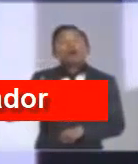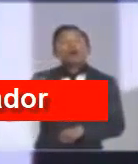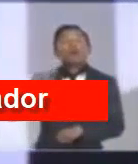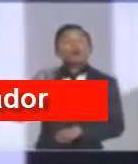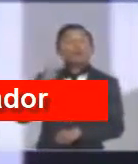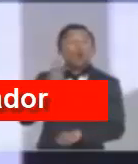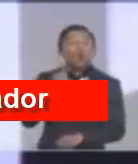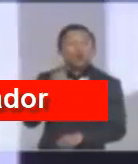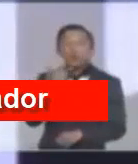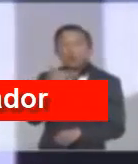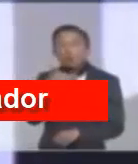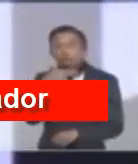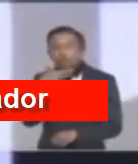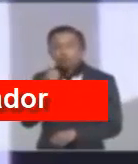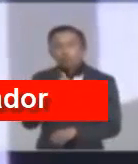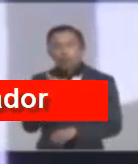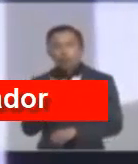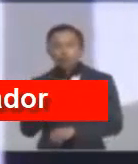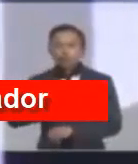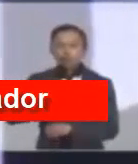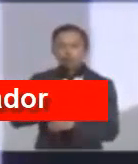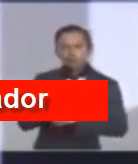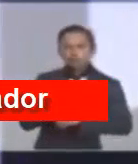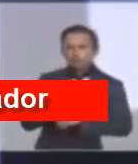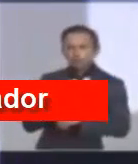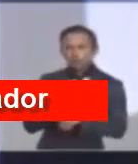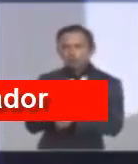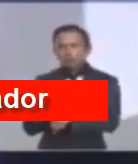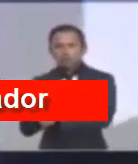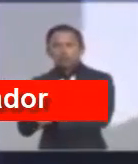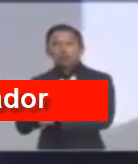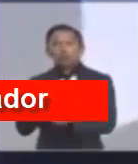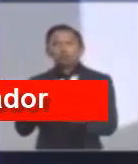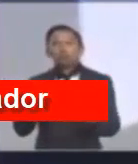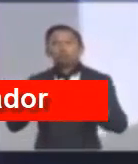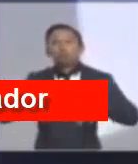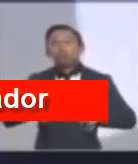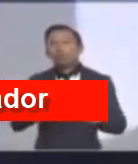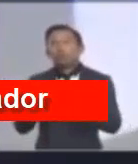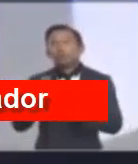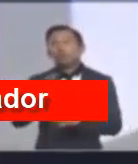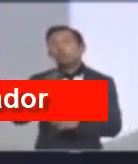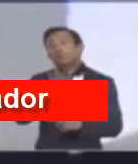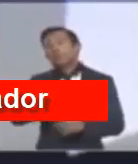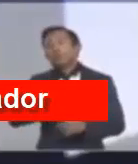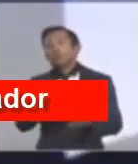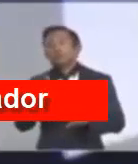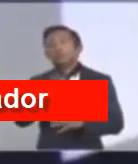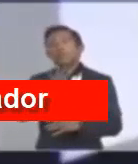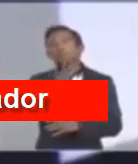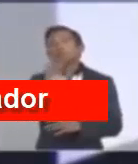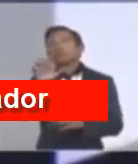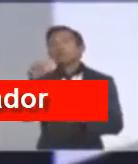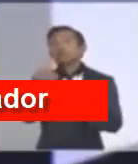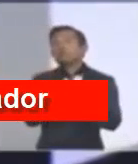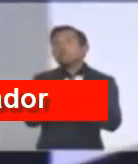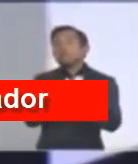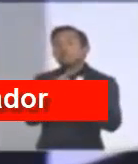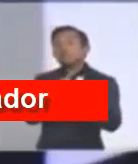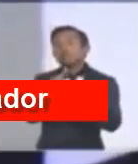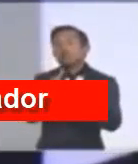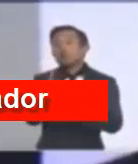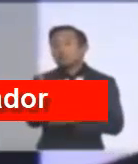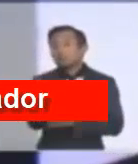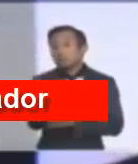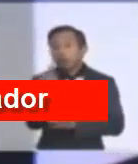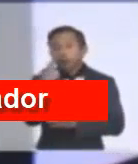inseguridad, de sangre y de muerte que hay en este país se acabe. Se acabe. Tatiana, vaya aterrizando porque pues sé